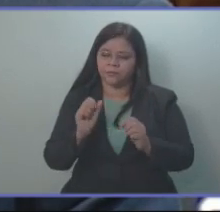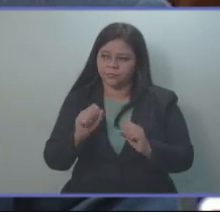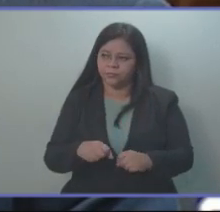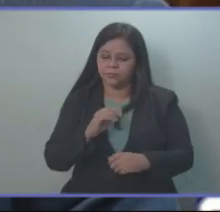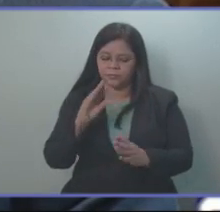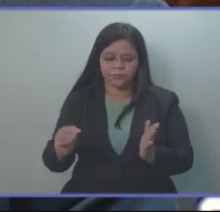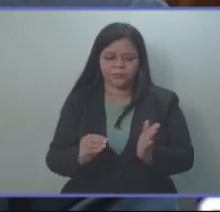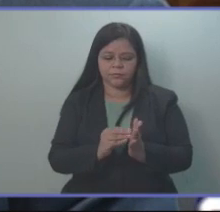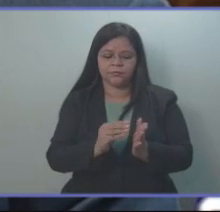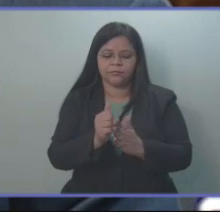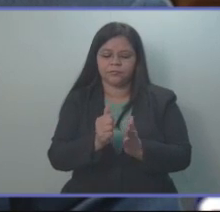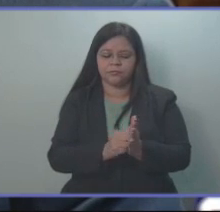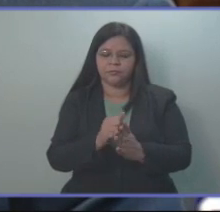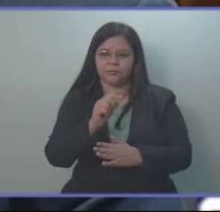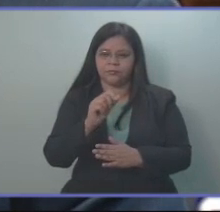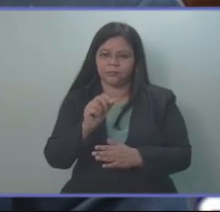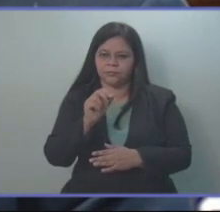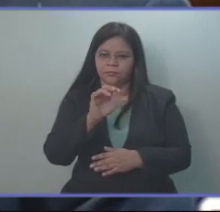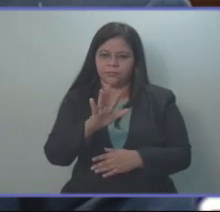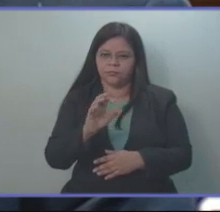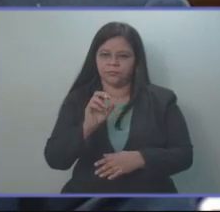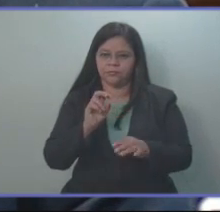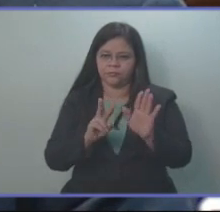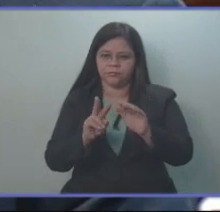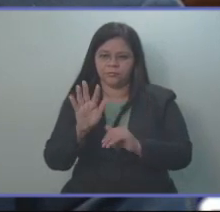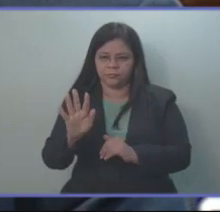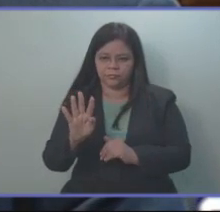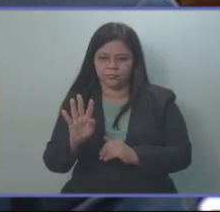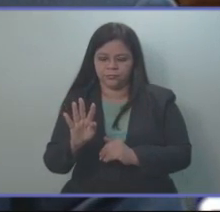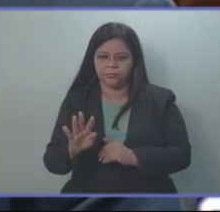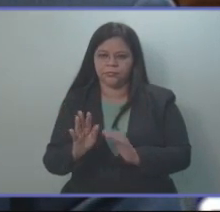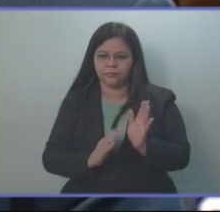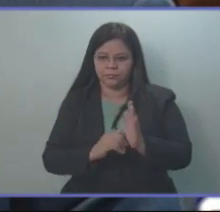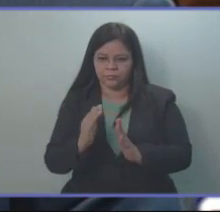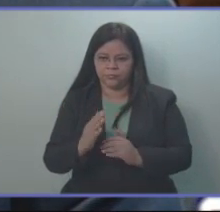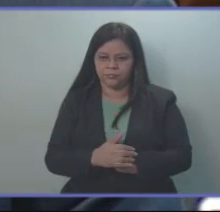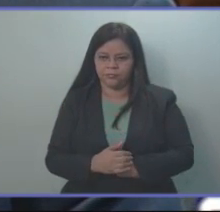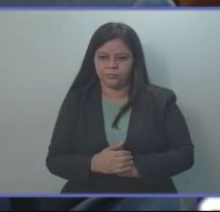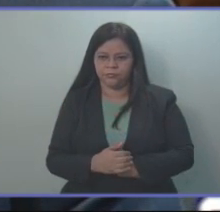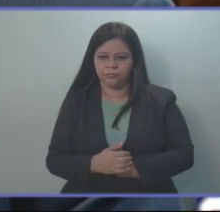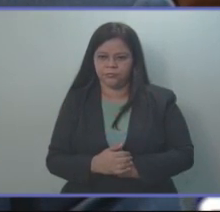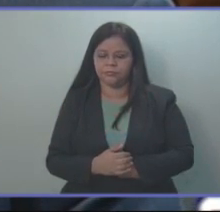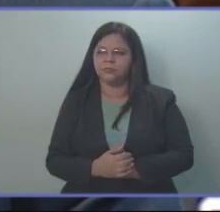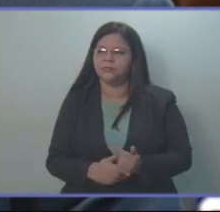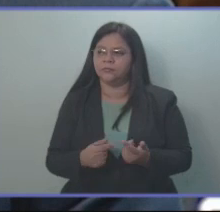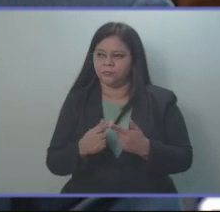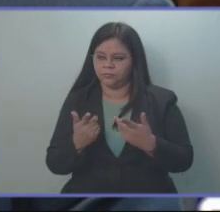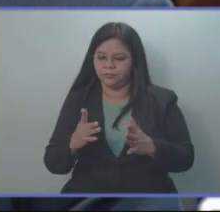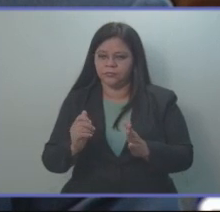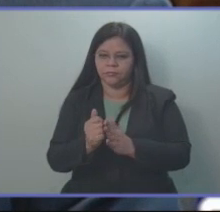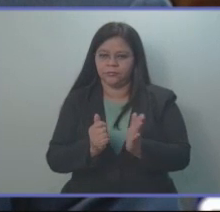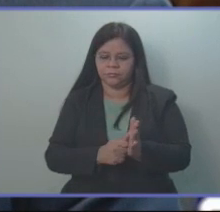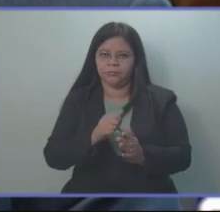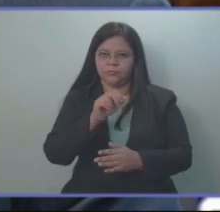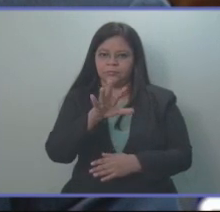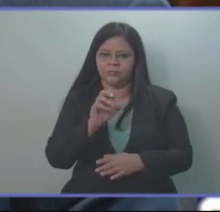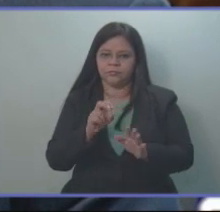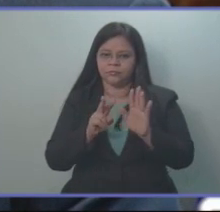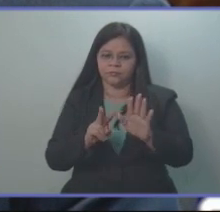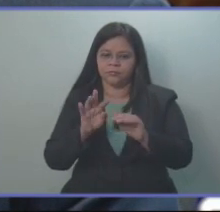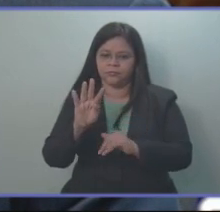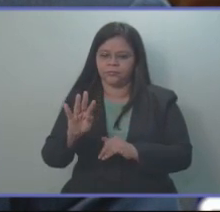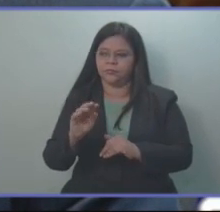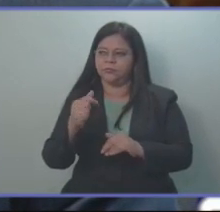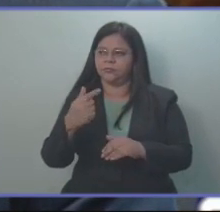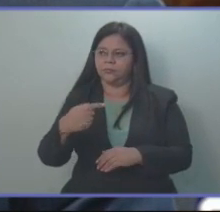entre el artículo 574 y 575, un artículo 574-A de